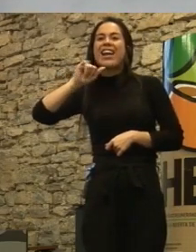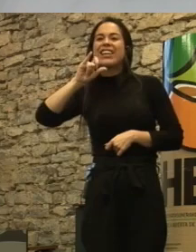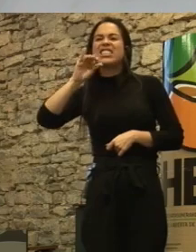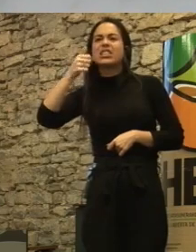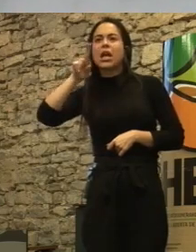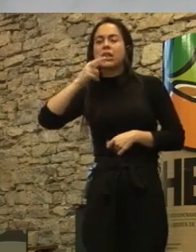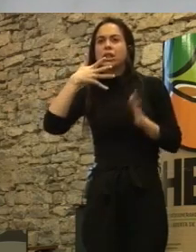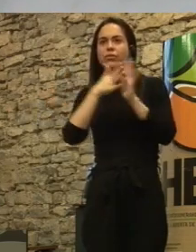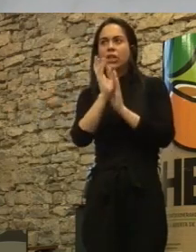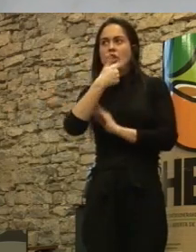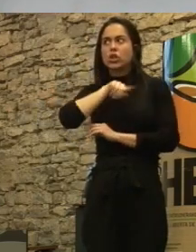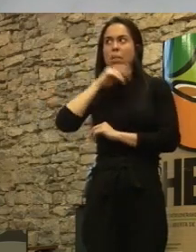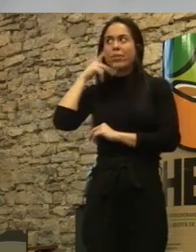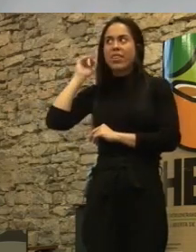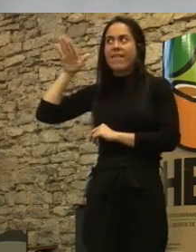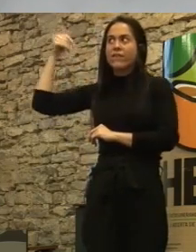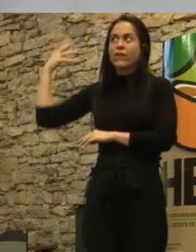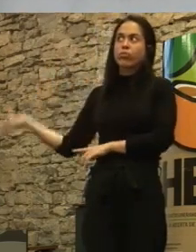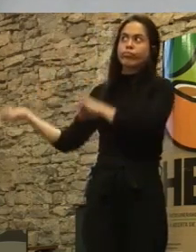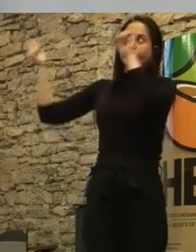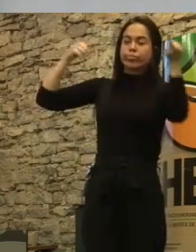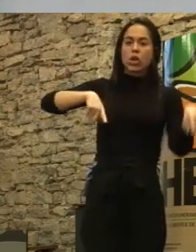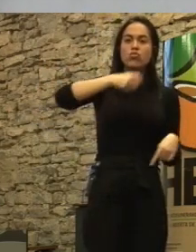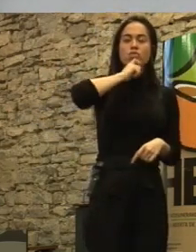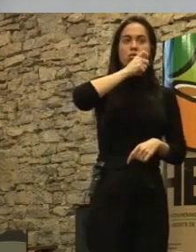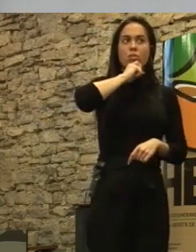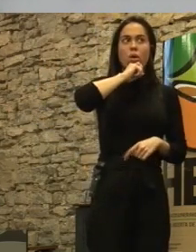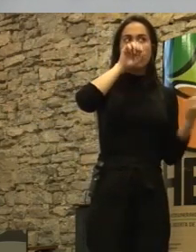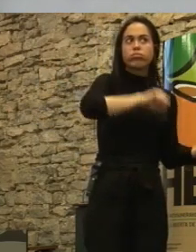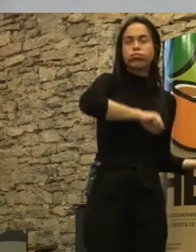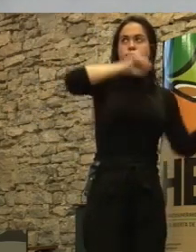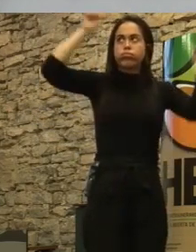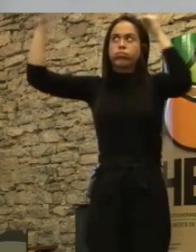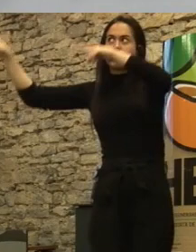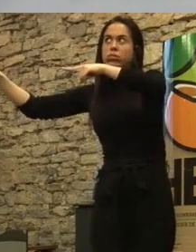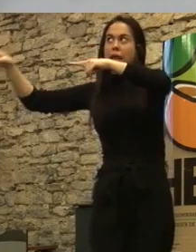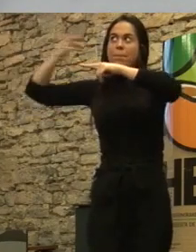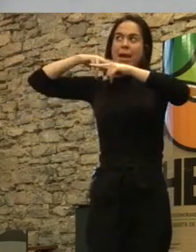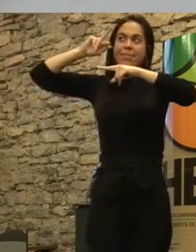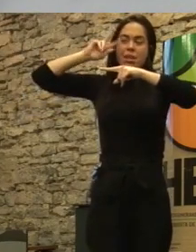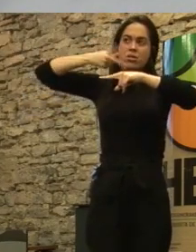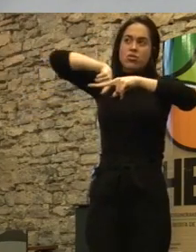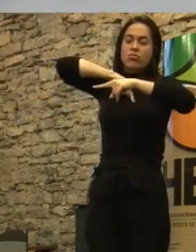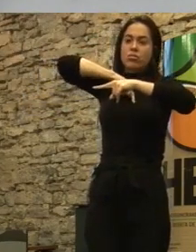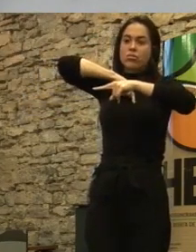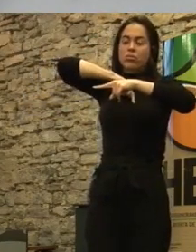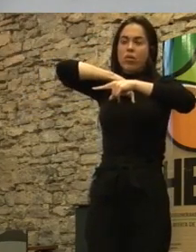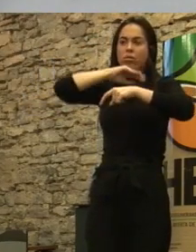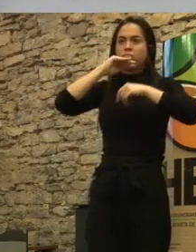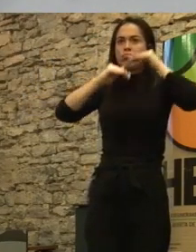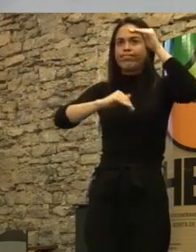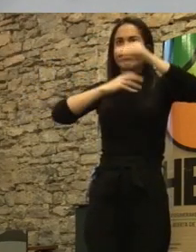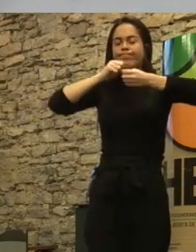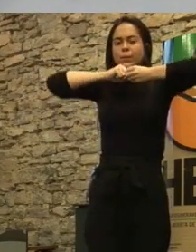fuera? ¿Qué puedo lanzar fuera de experiencias de aquí? ¿Y cómo sé si la voy a poder escalar? Pues